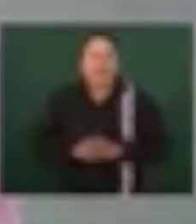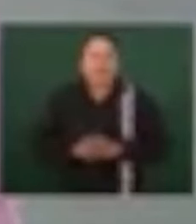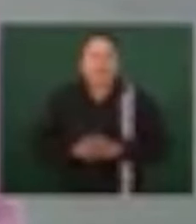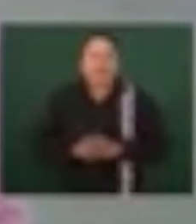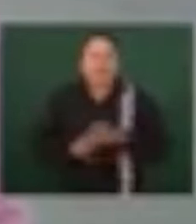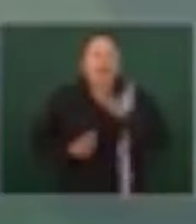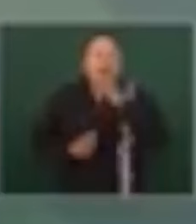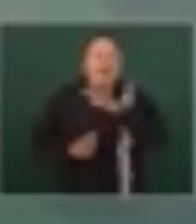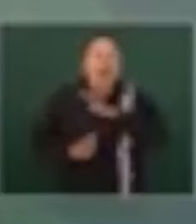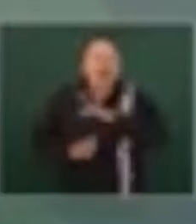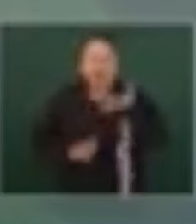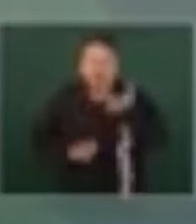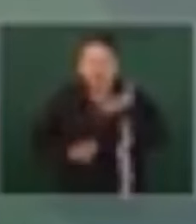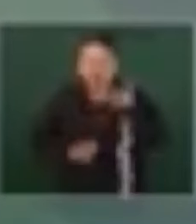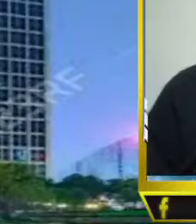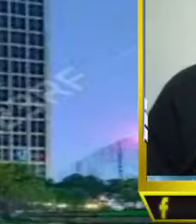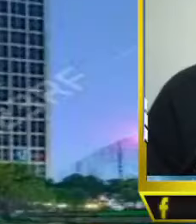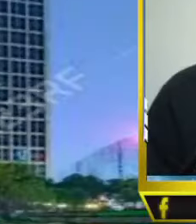honrosas excepciones.